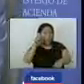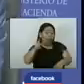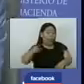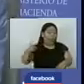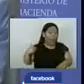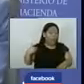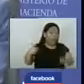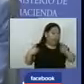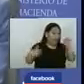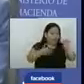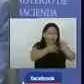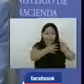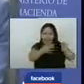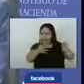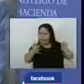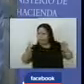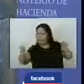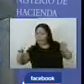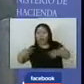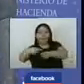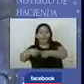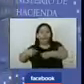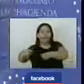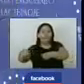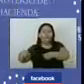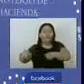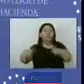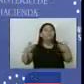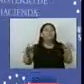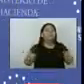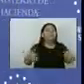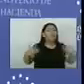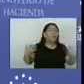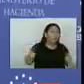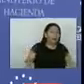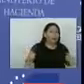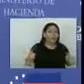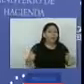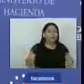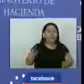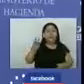el año, no es solo durante el periodo de declaraciones, para el año